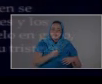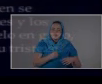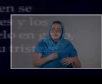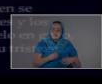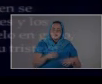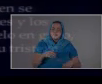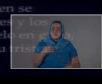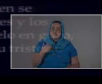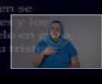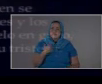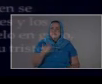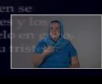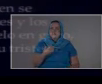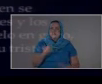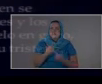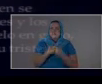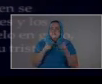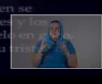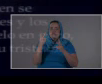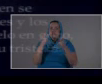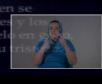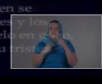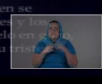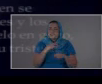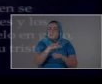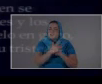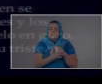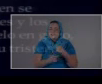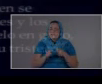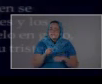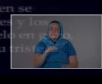libertad de venir, de derramar su alma ante el Señor, hermano amado.